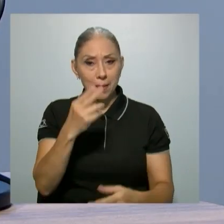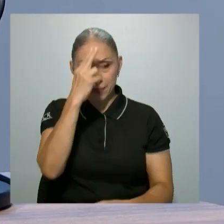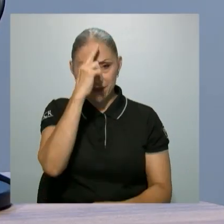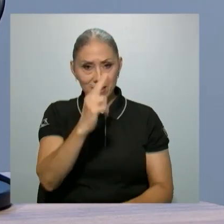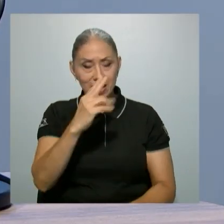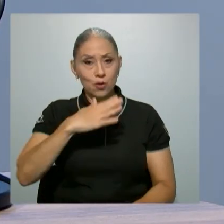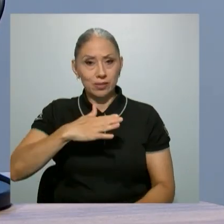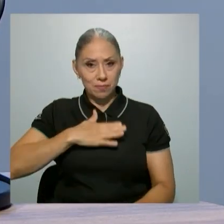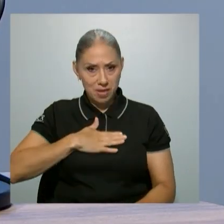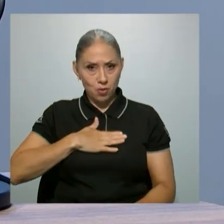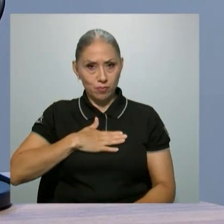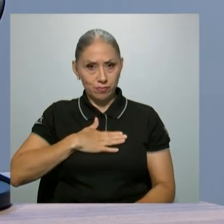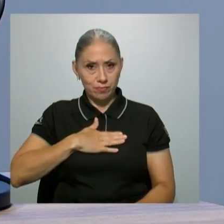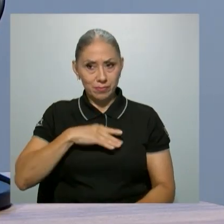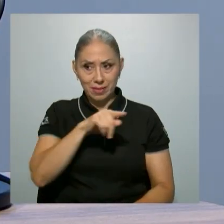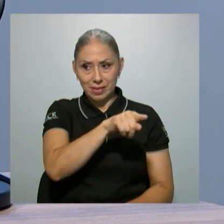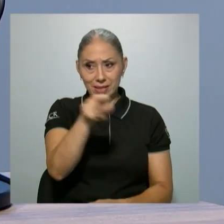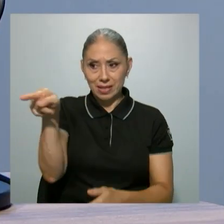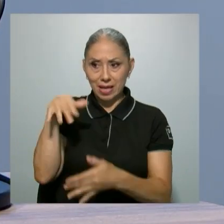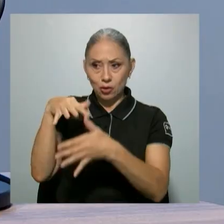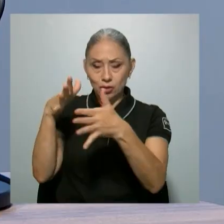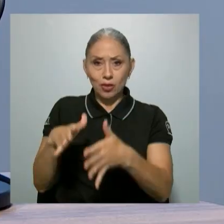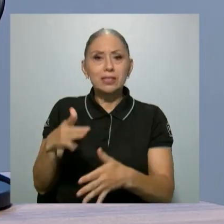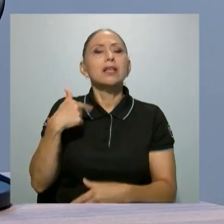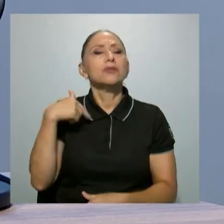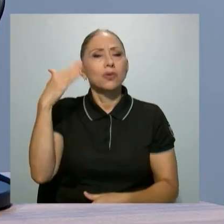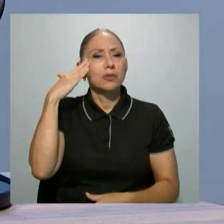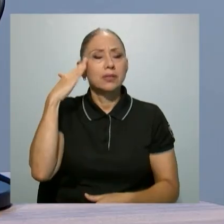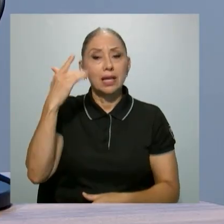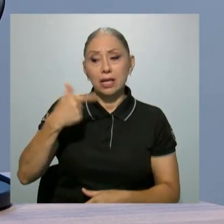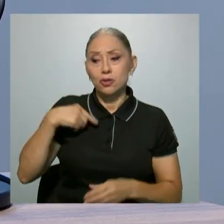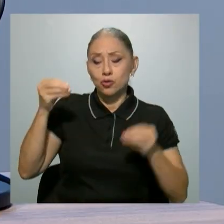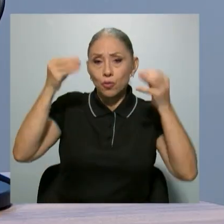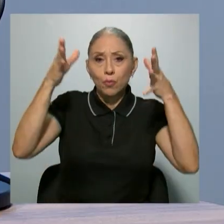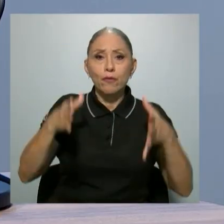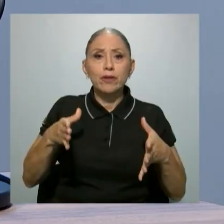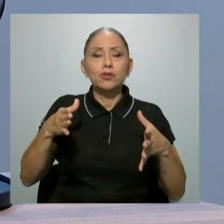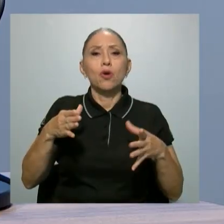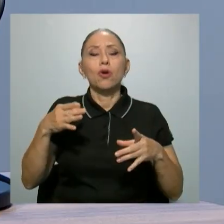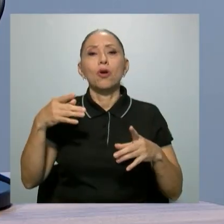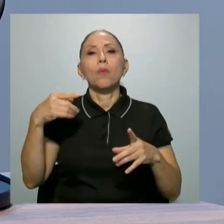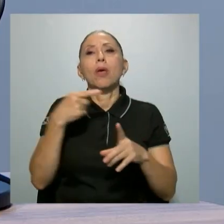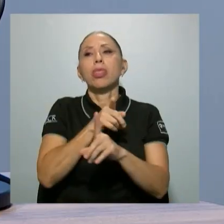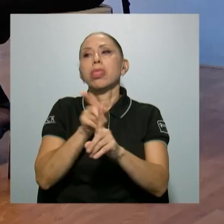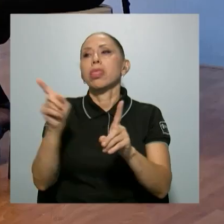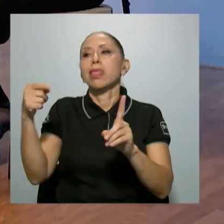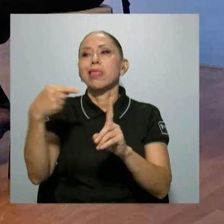de tener a los estudiantes. Yo sé que yo soy un profesor bastante disperso, enredado,